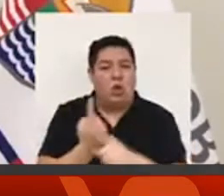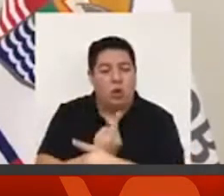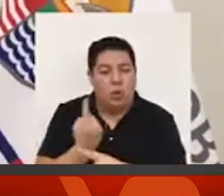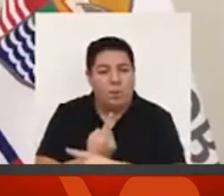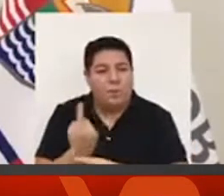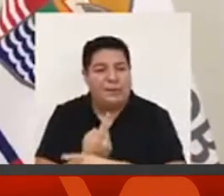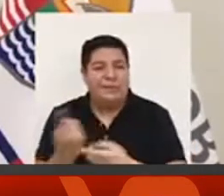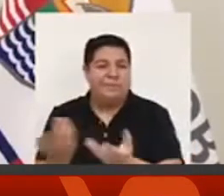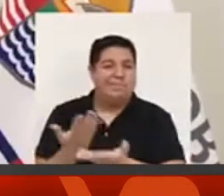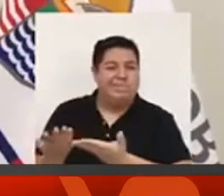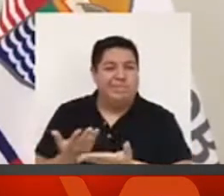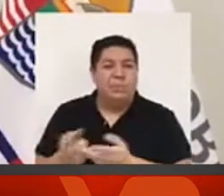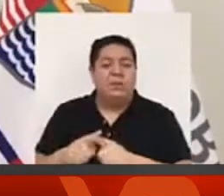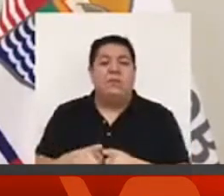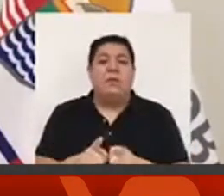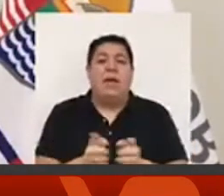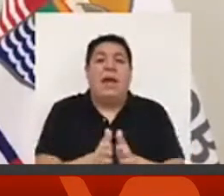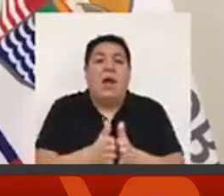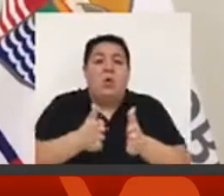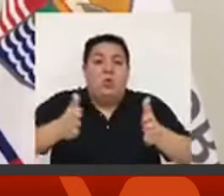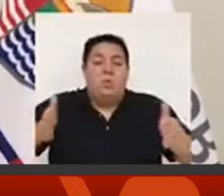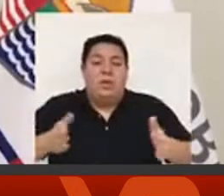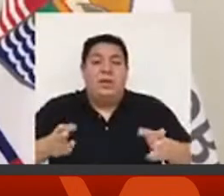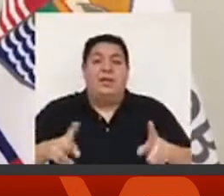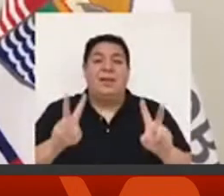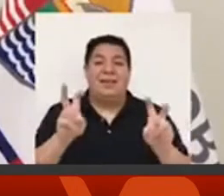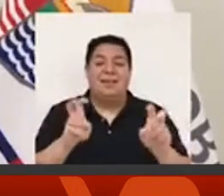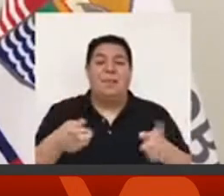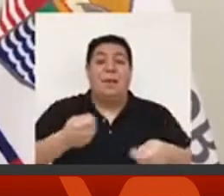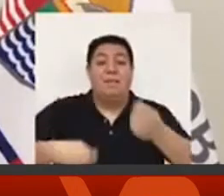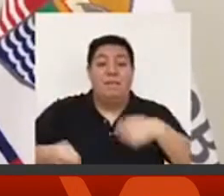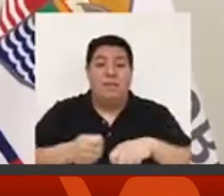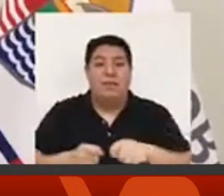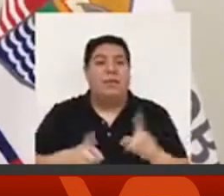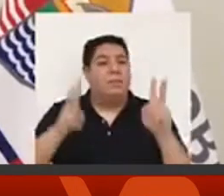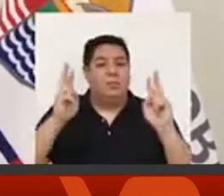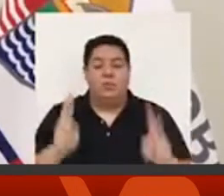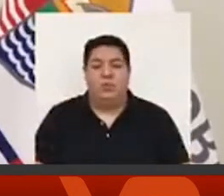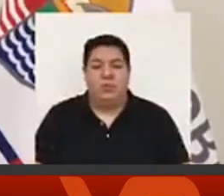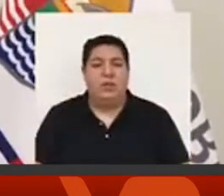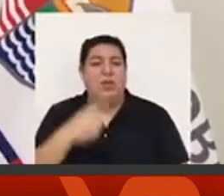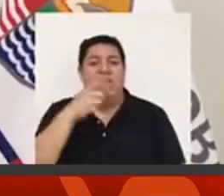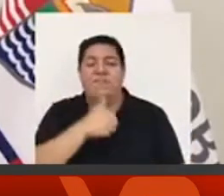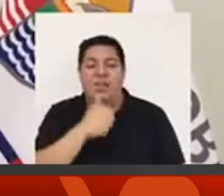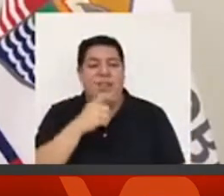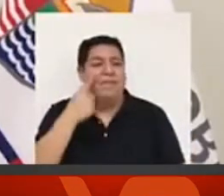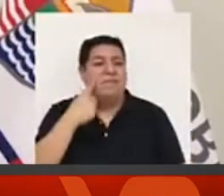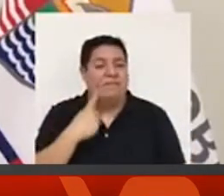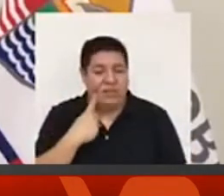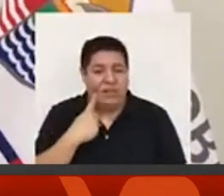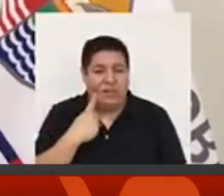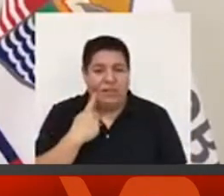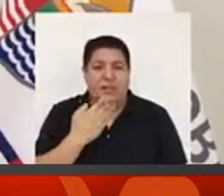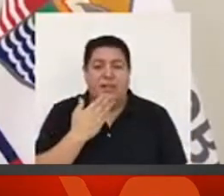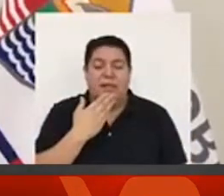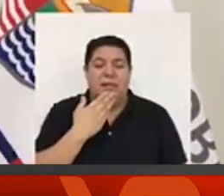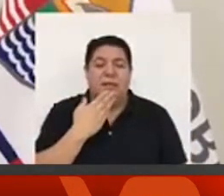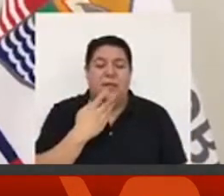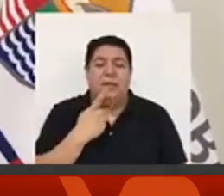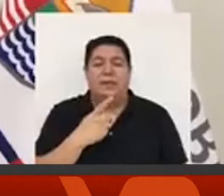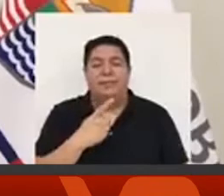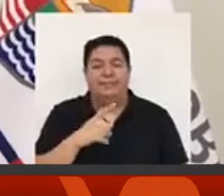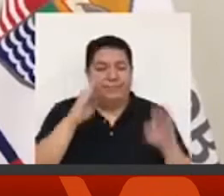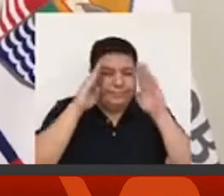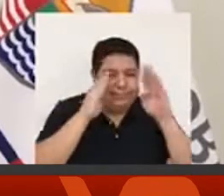la restricción horaria de los comercios no asociados a alimentación. No lo tenemos aún definido, pero la idea que tenemos y que estamos trabajando